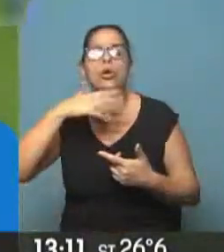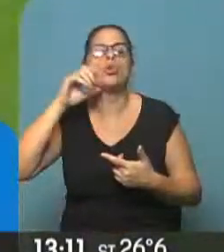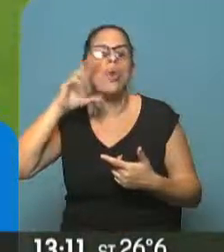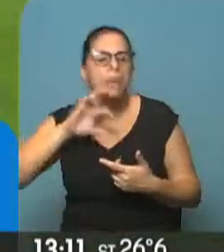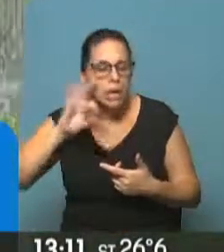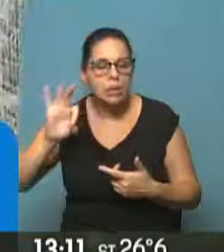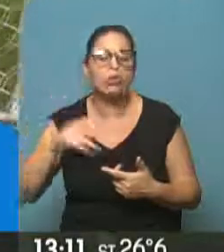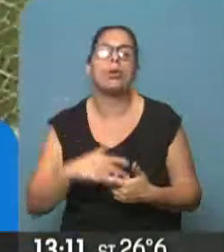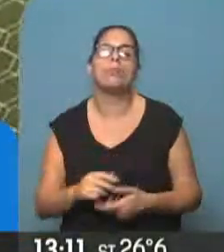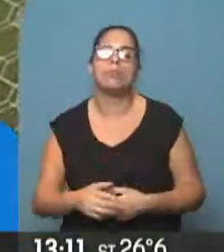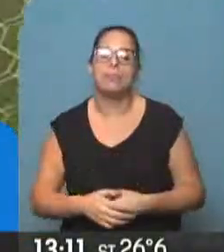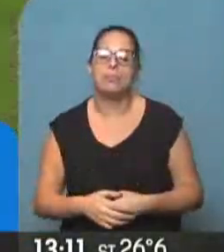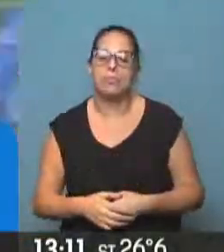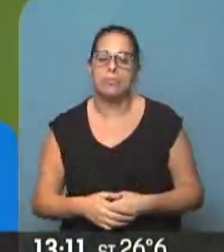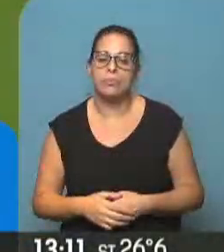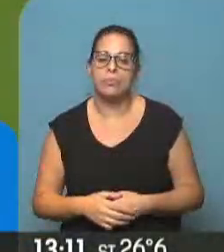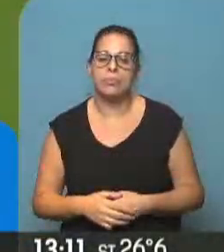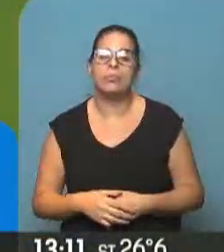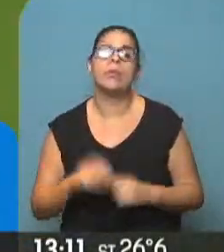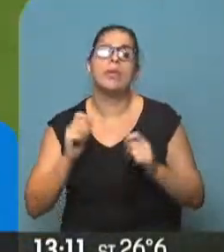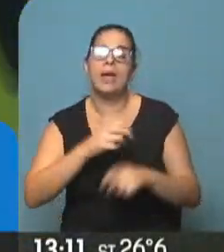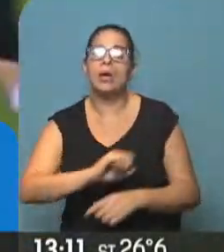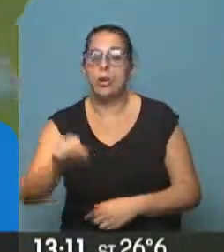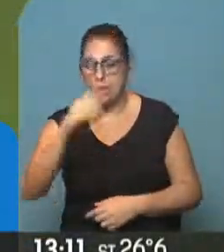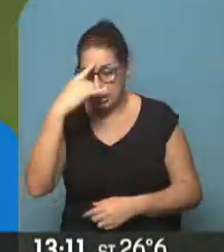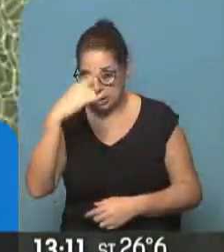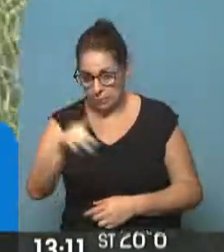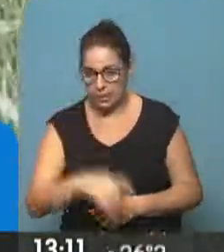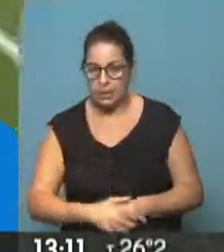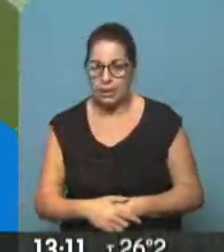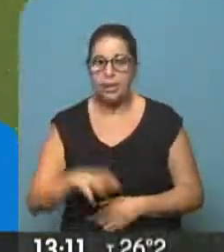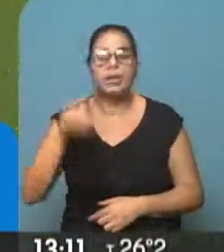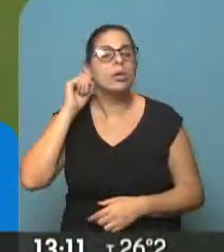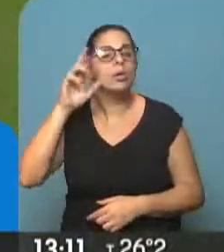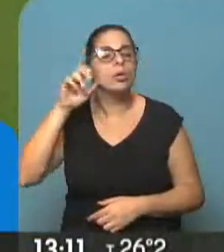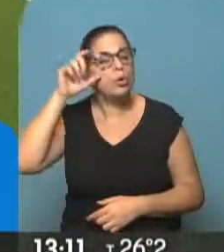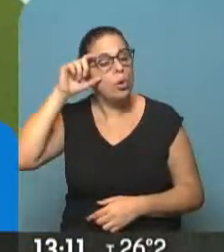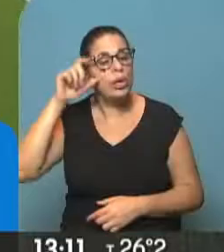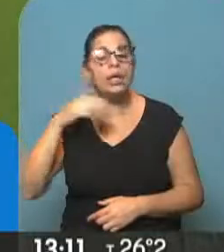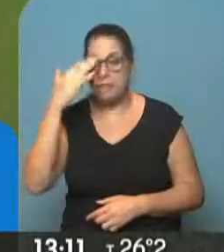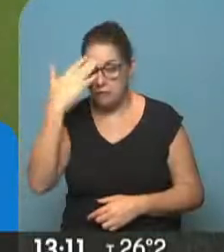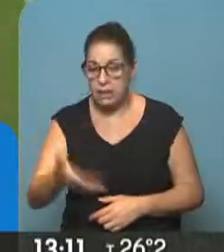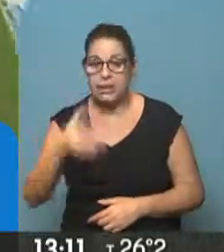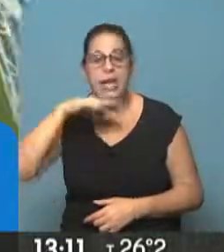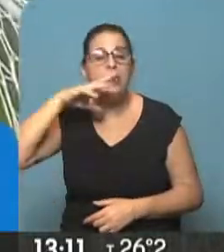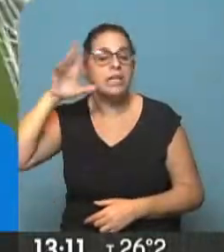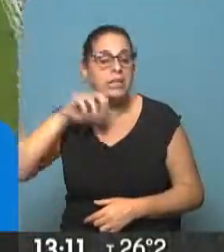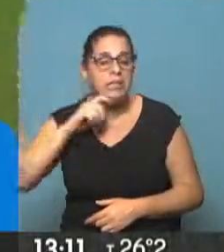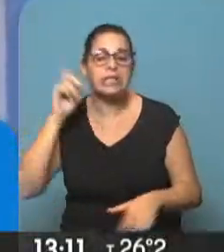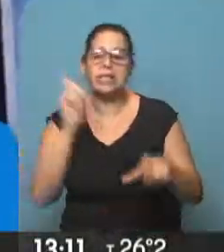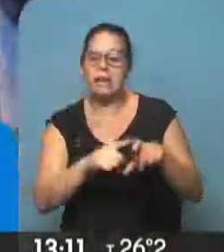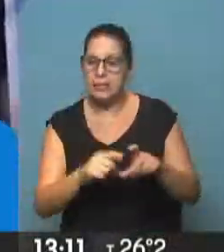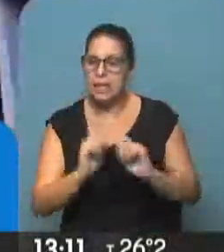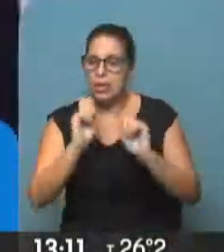Romero mantuvieron la paridad para el rojo. Y como dijimos, Grohe ante Martín Benítez y el travesaño